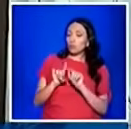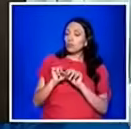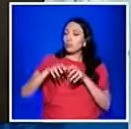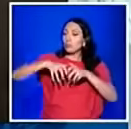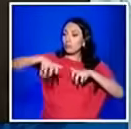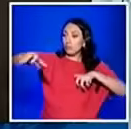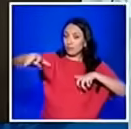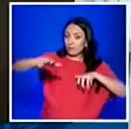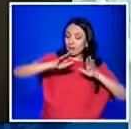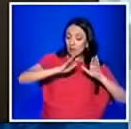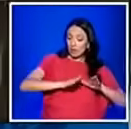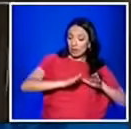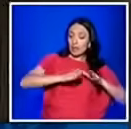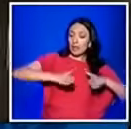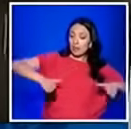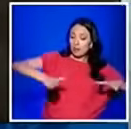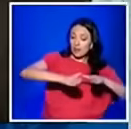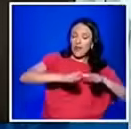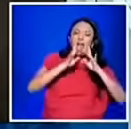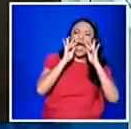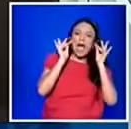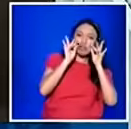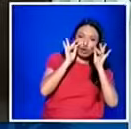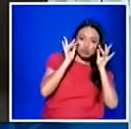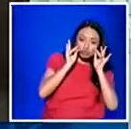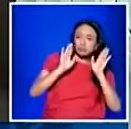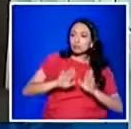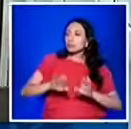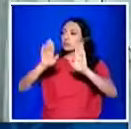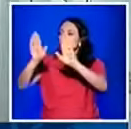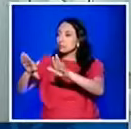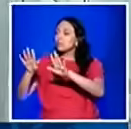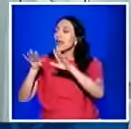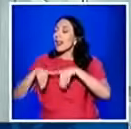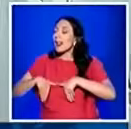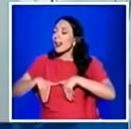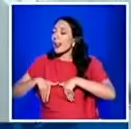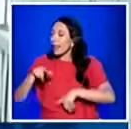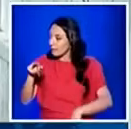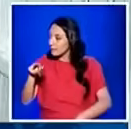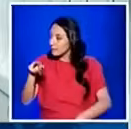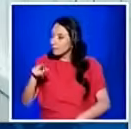¿no? Tanto un espacio para gatos también como para perros. Correctamente, así